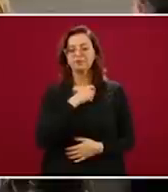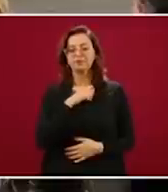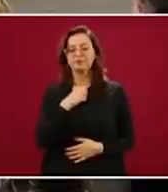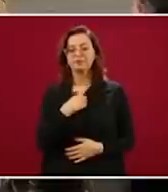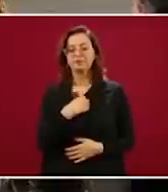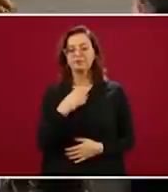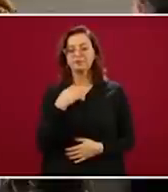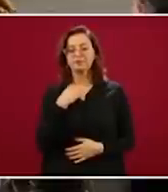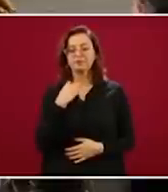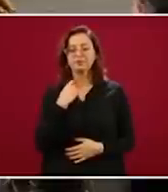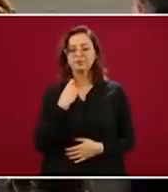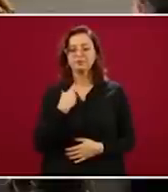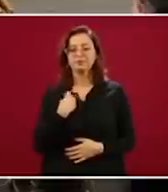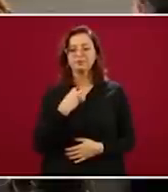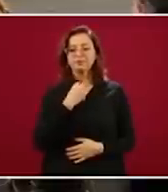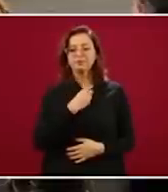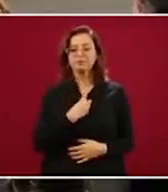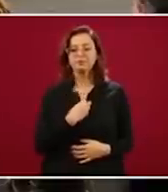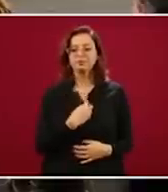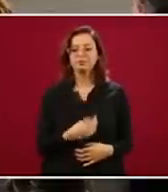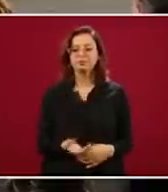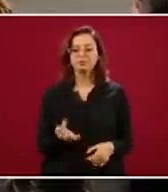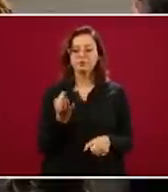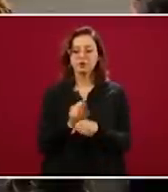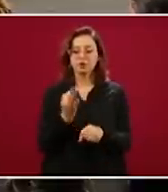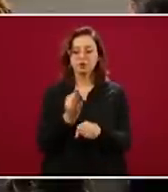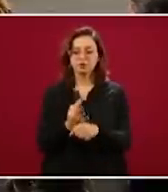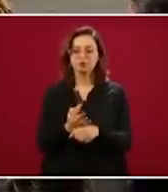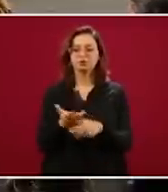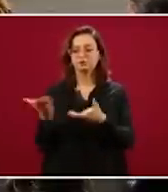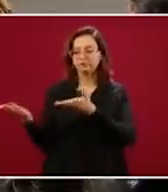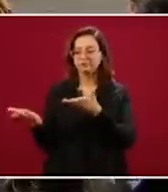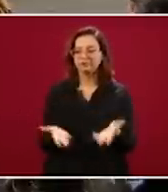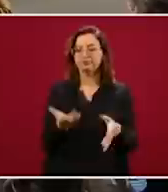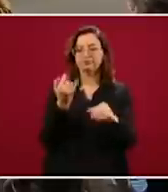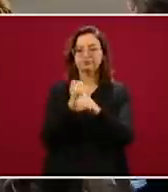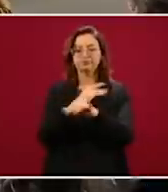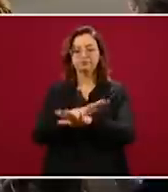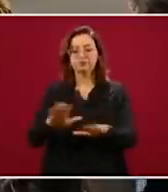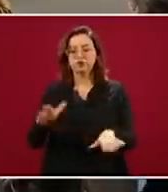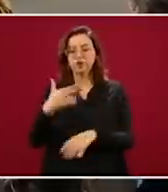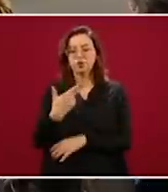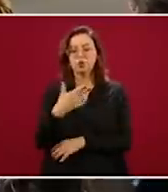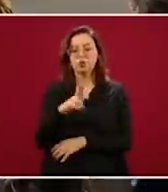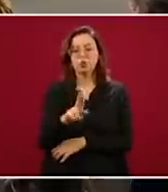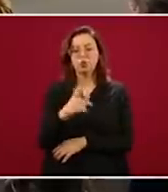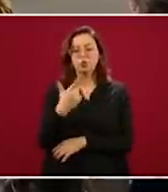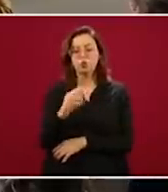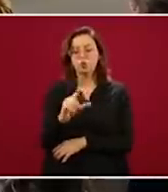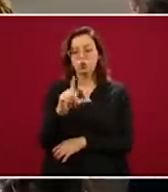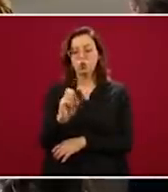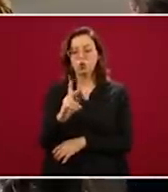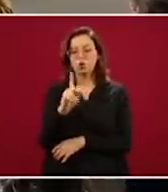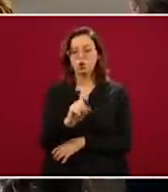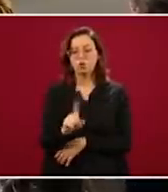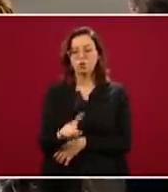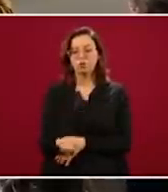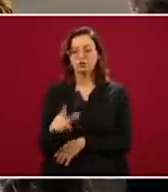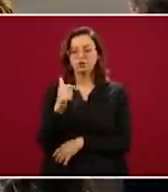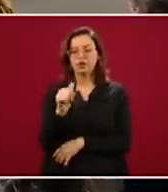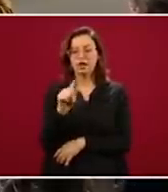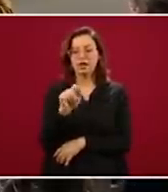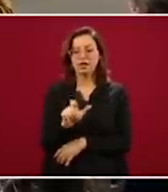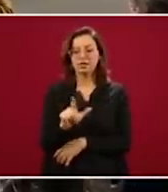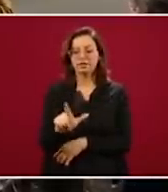vamos a escuchar el informe del doctor Hugo López-Gatell, al que le